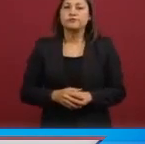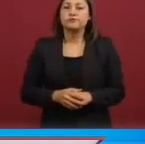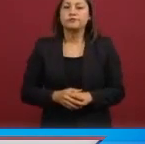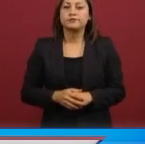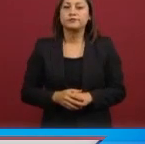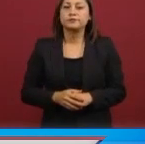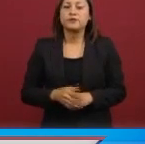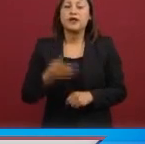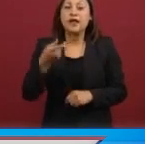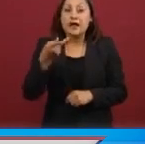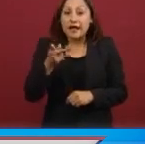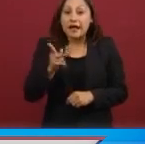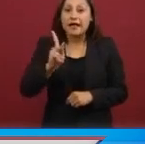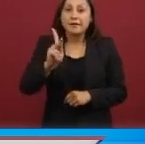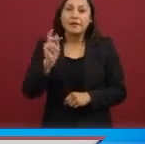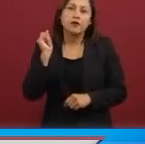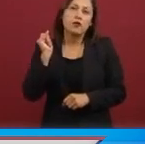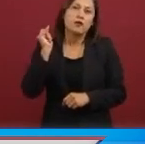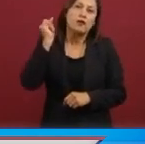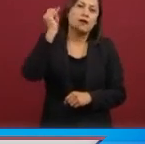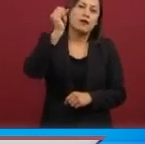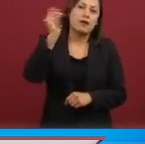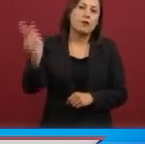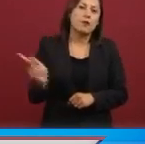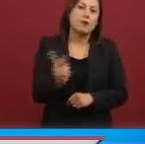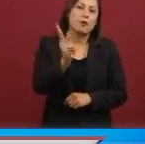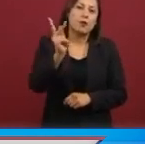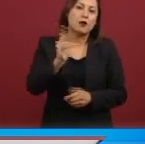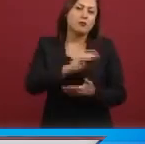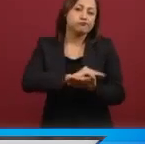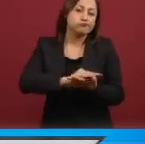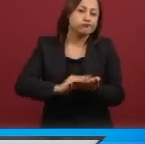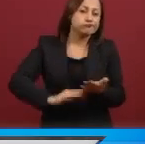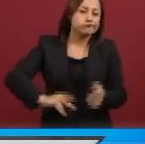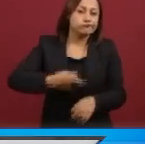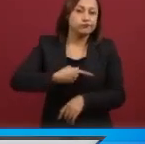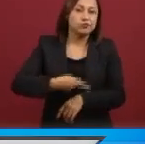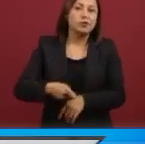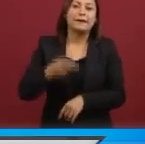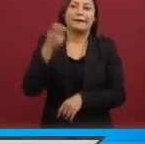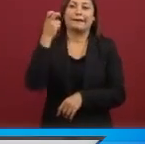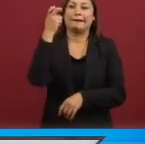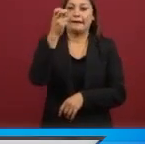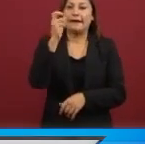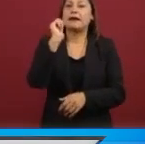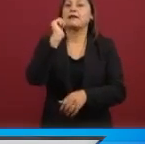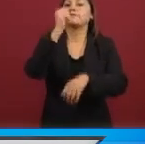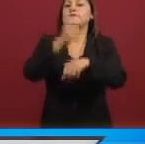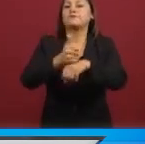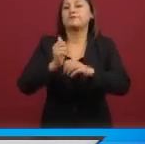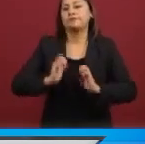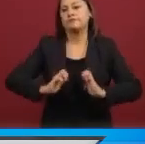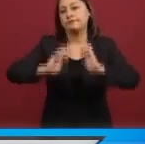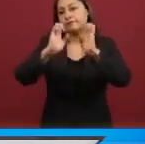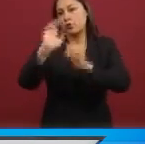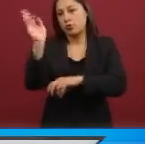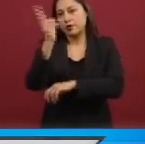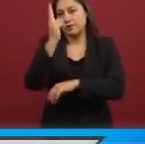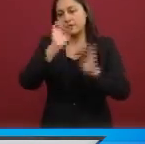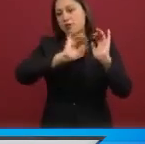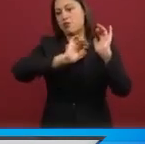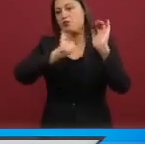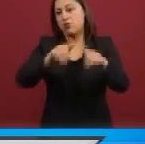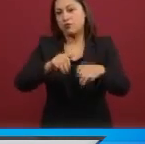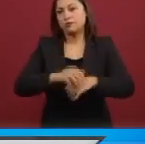pueblos más pobres de México. Es un programa para estudiantes excluidos de las instituciones de educación pública.